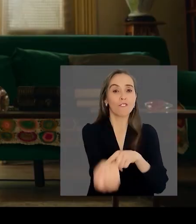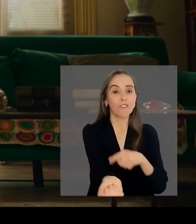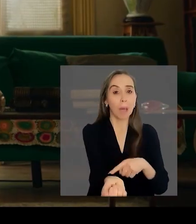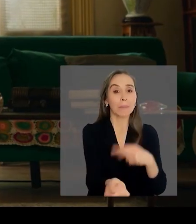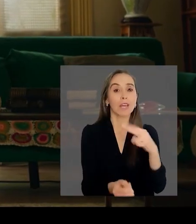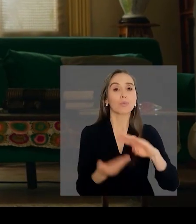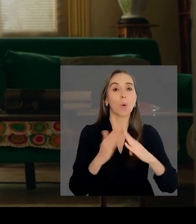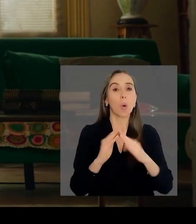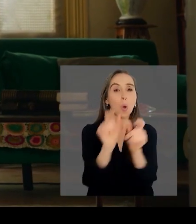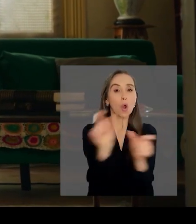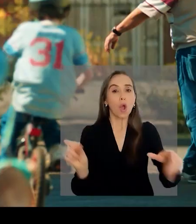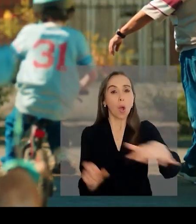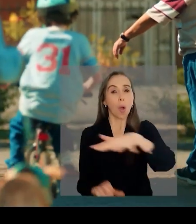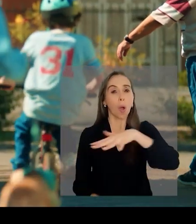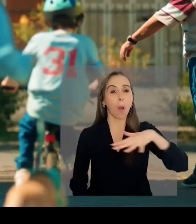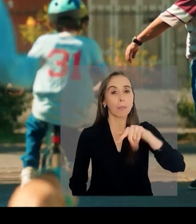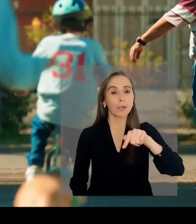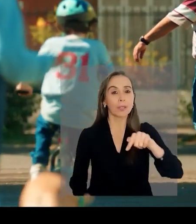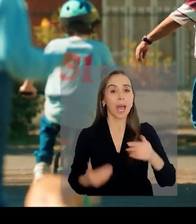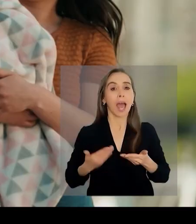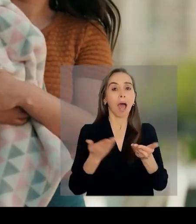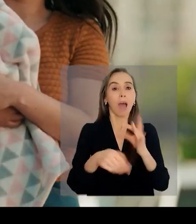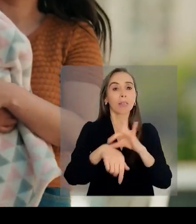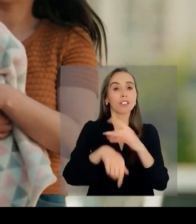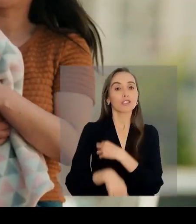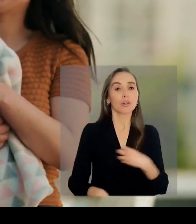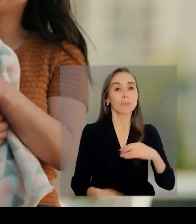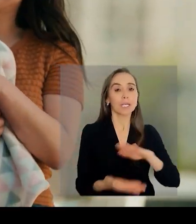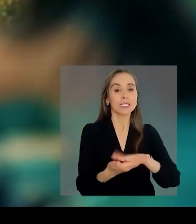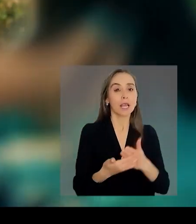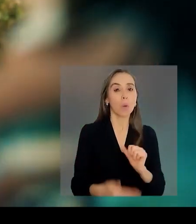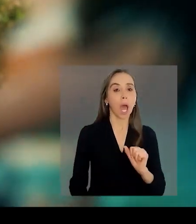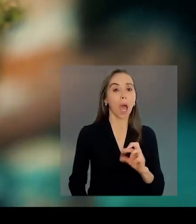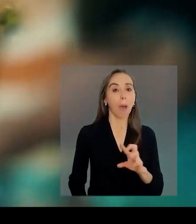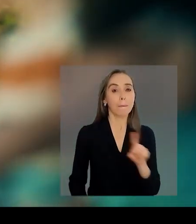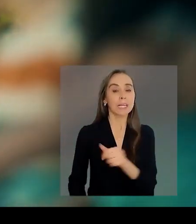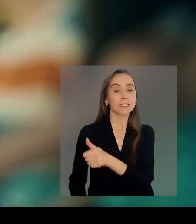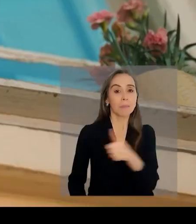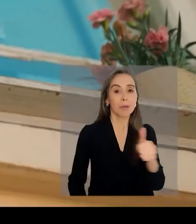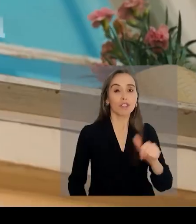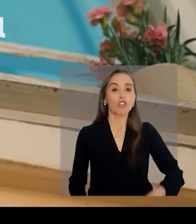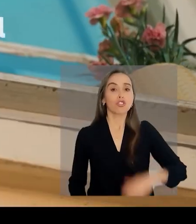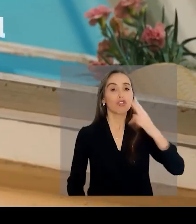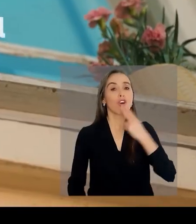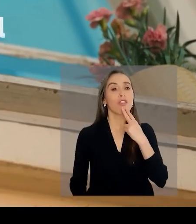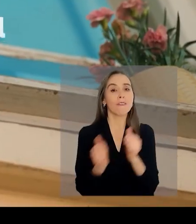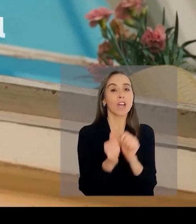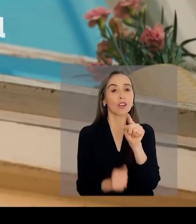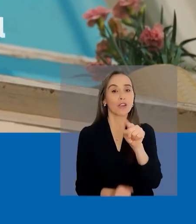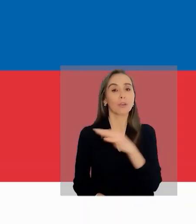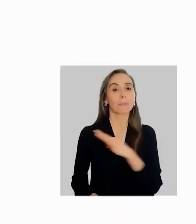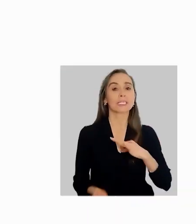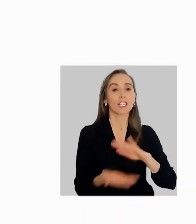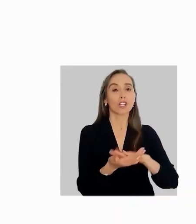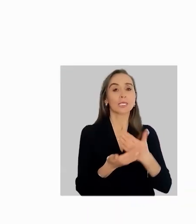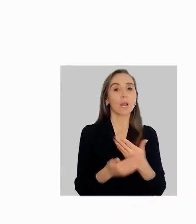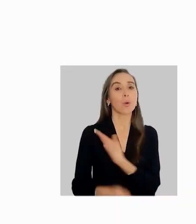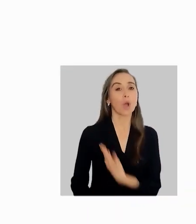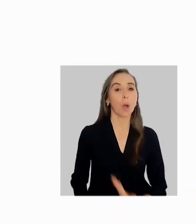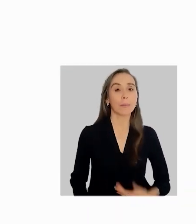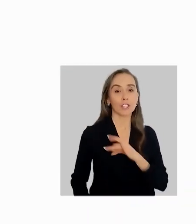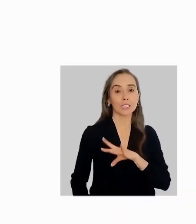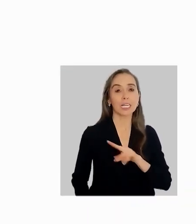de tu familia y de tu comunidad. Atención Primaria de Salud, APS Universal, toda la vida junto a ti. Ministerio de